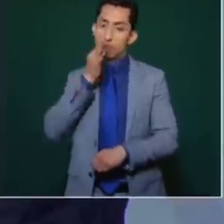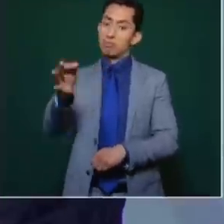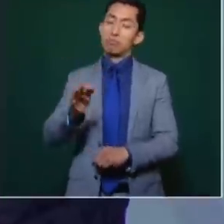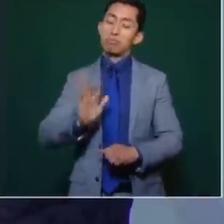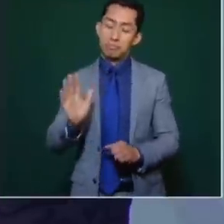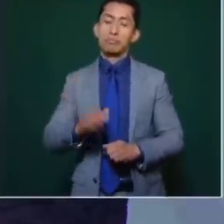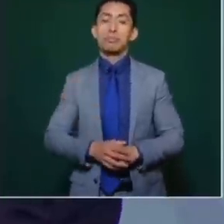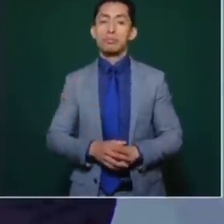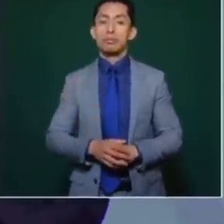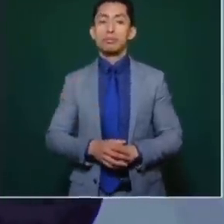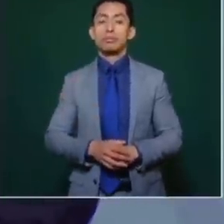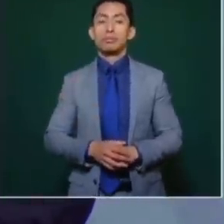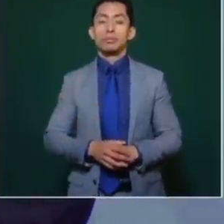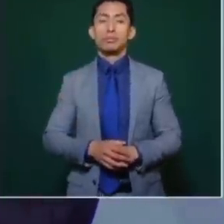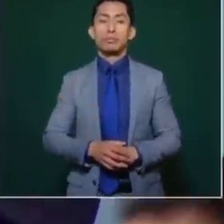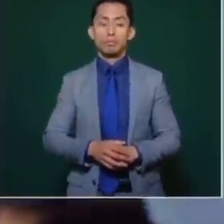mensaje